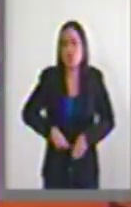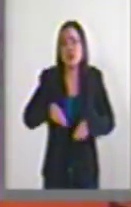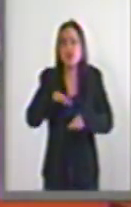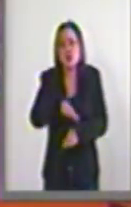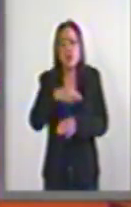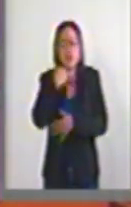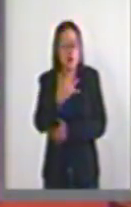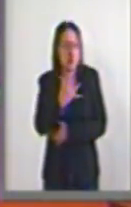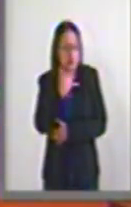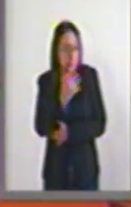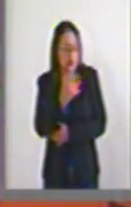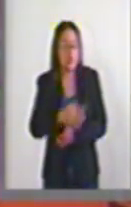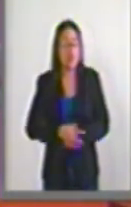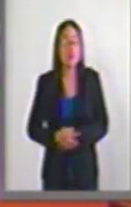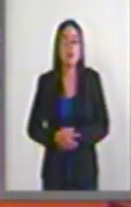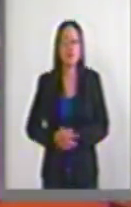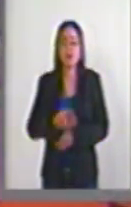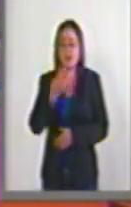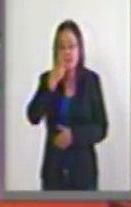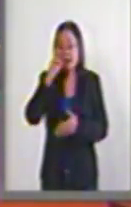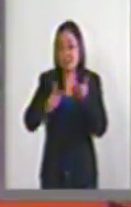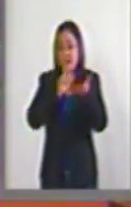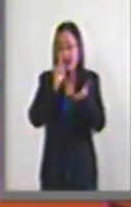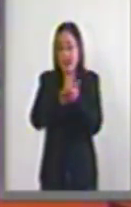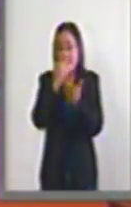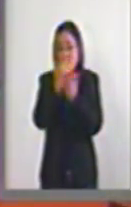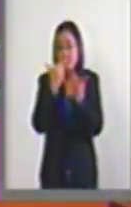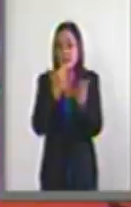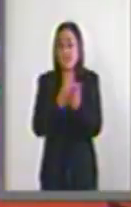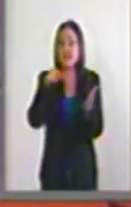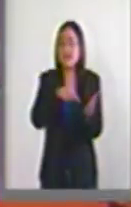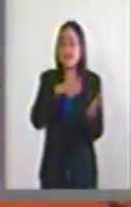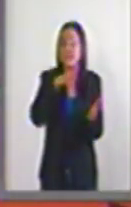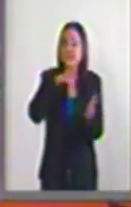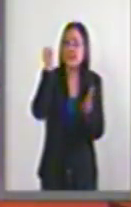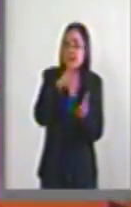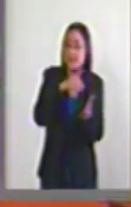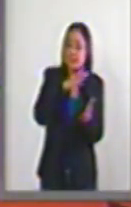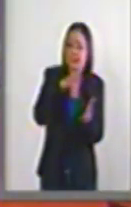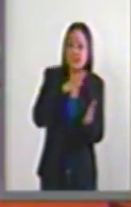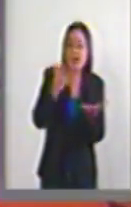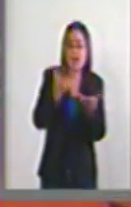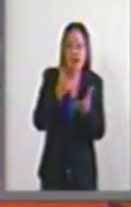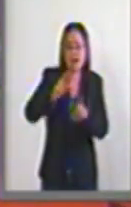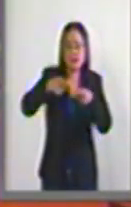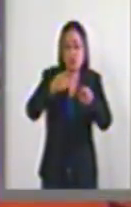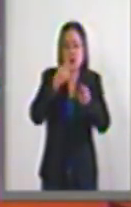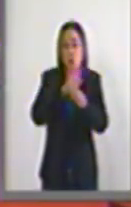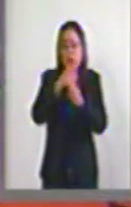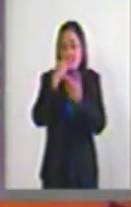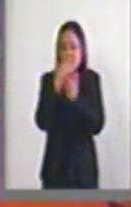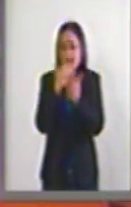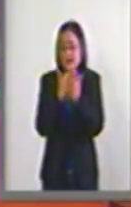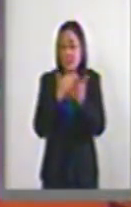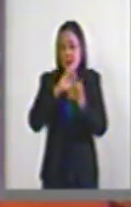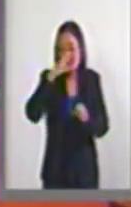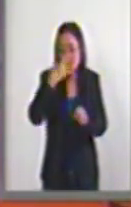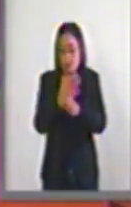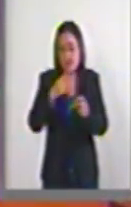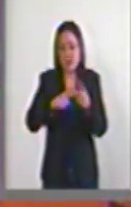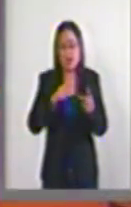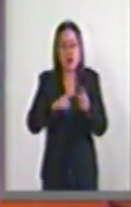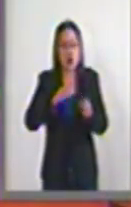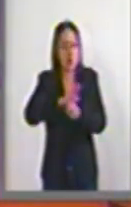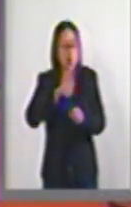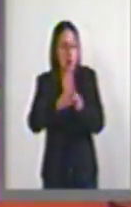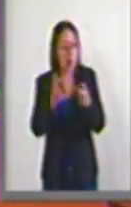naturaleza. En dicha reforma también se establecieron las atribuciones y la organización que tendrá este nuevo